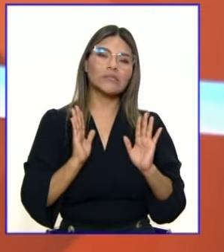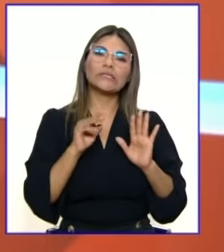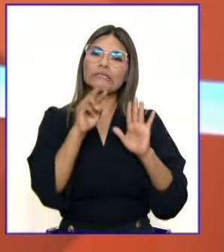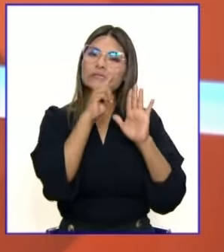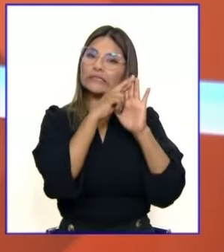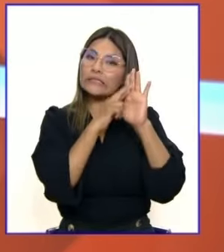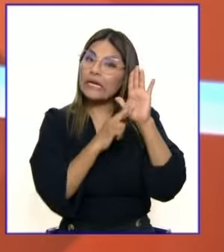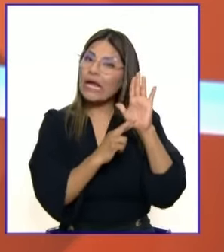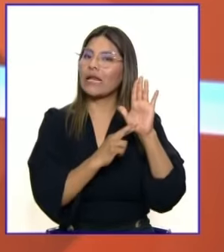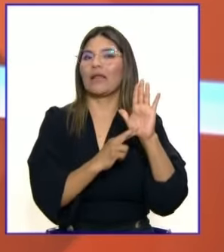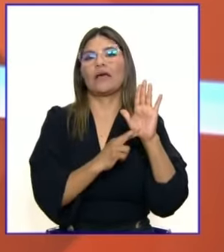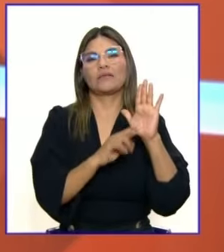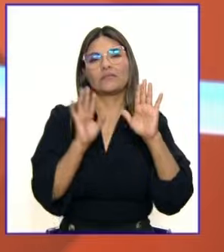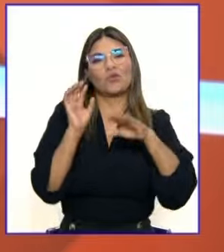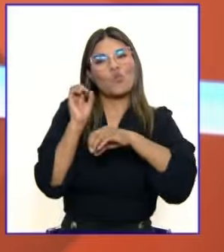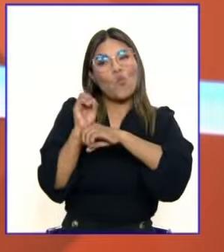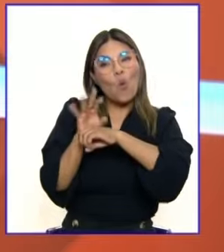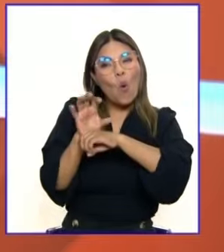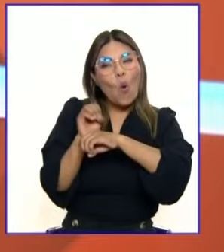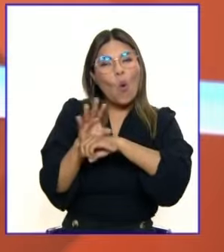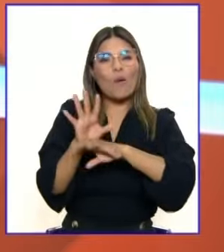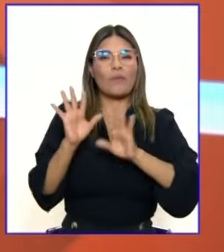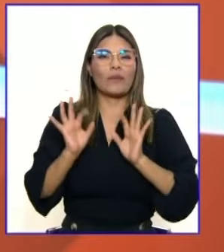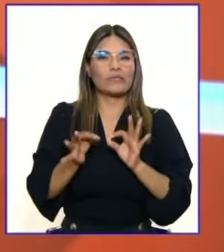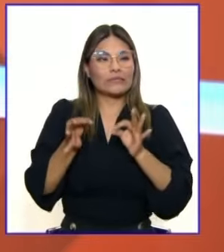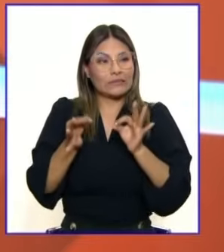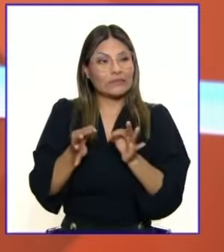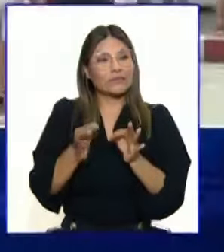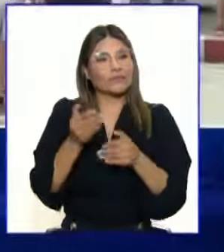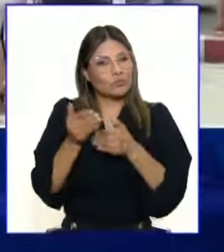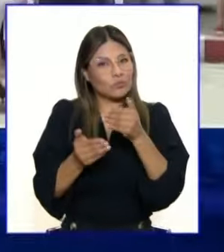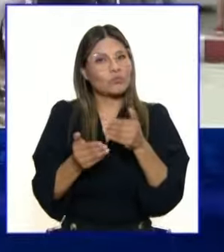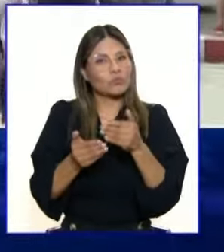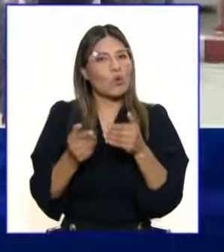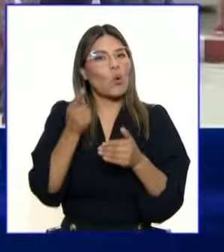parecerían recomendaciones muy formales, muy estrictas.